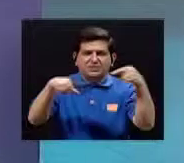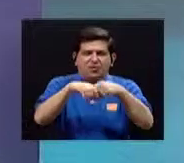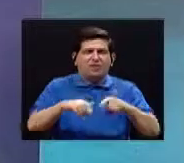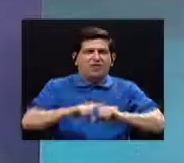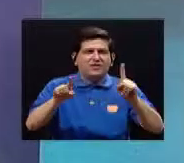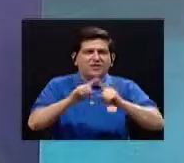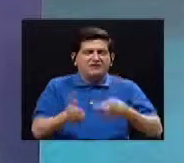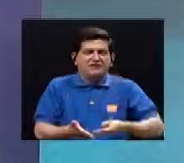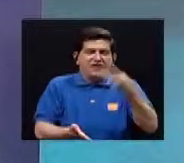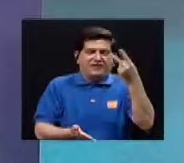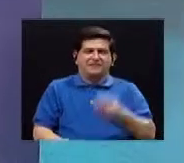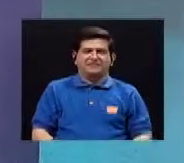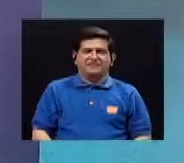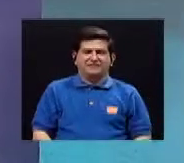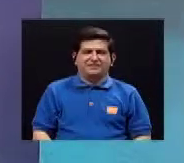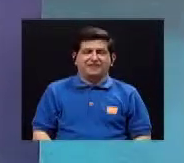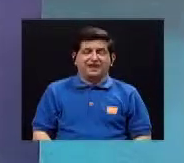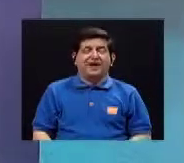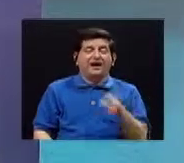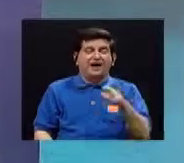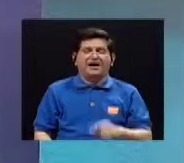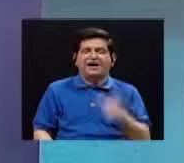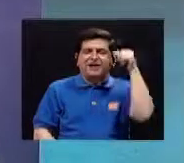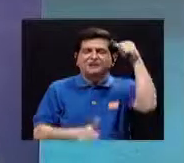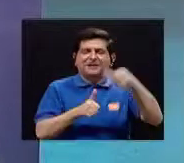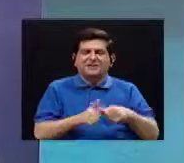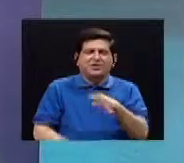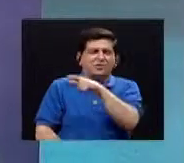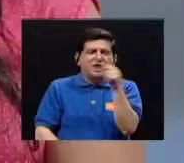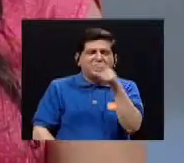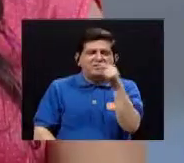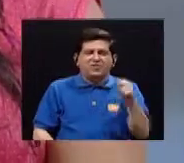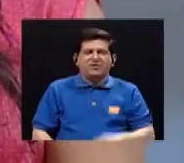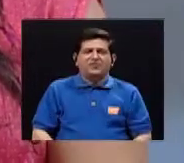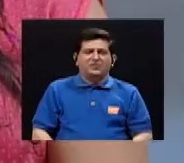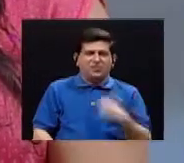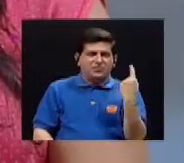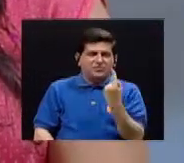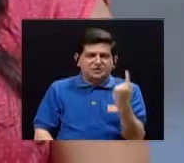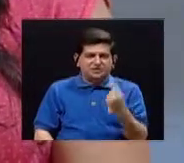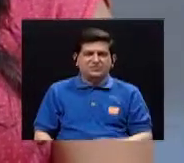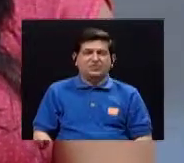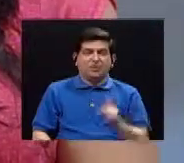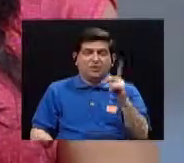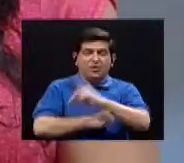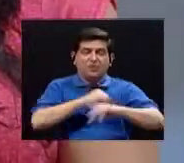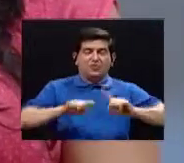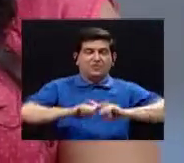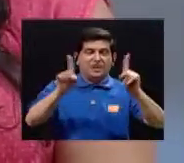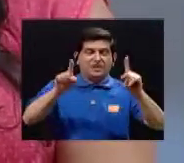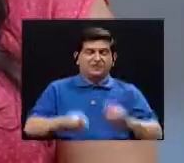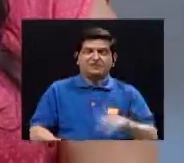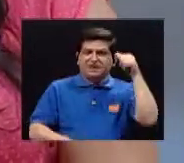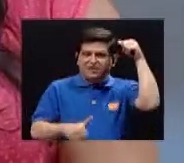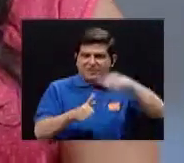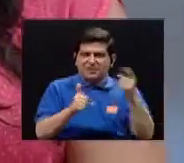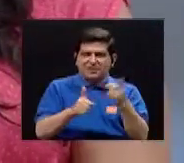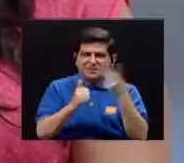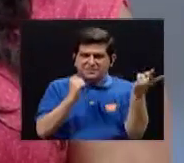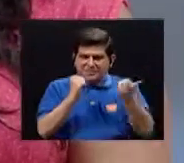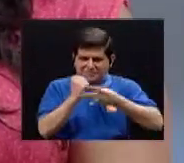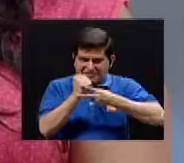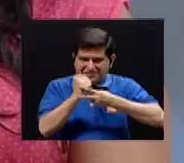va a hacer que el gol le sepa muchísimo que sabe los meses de concentración están también estar en un país extranjero no se pierda